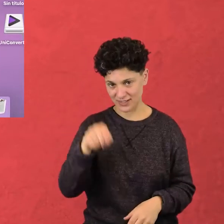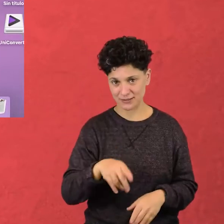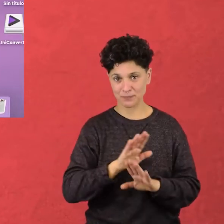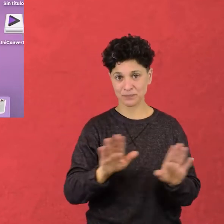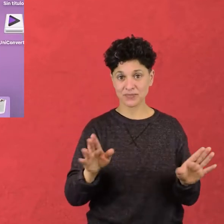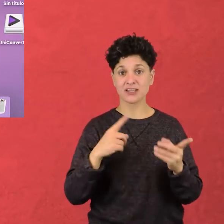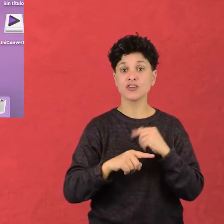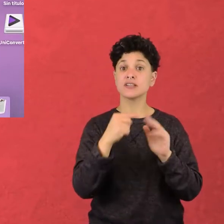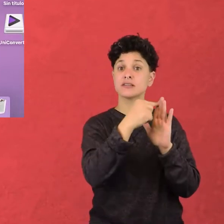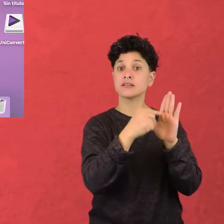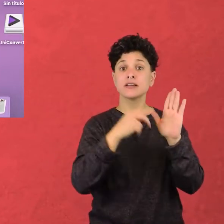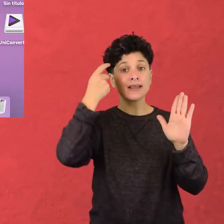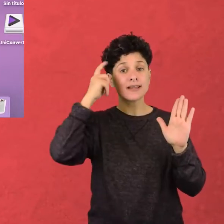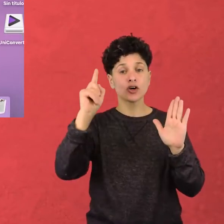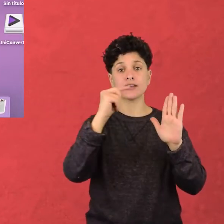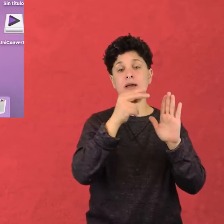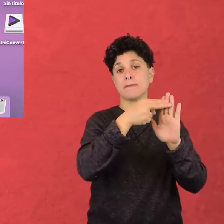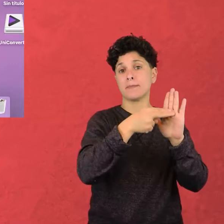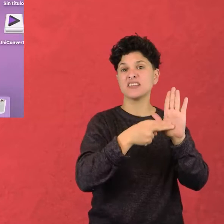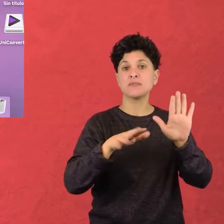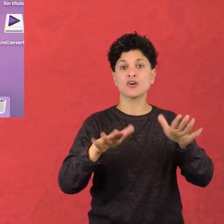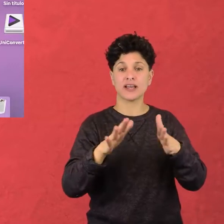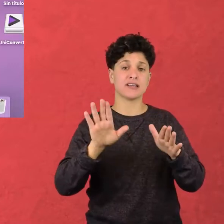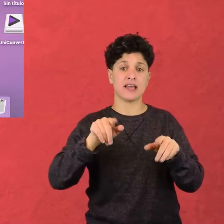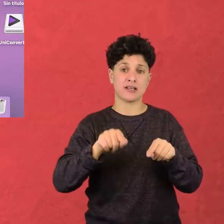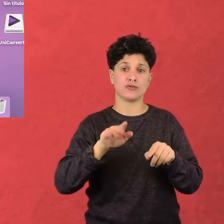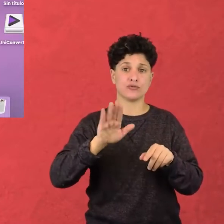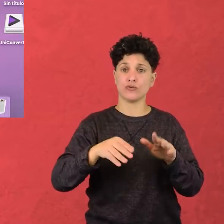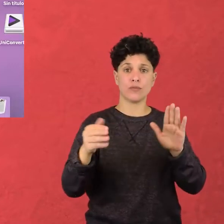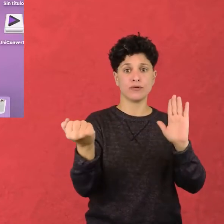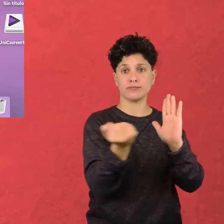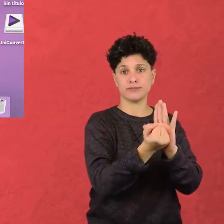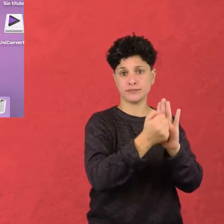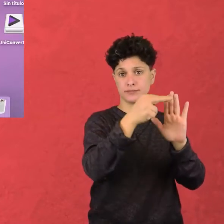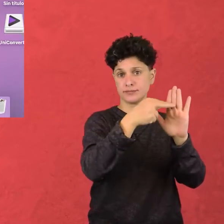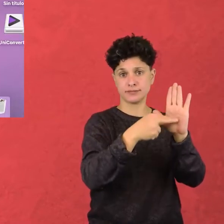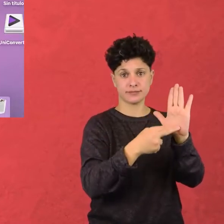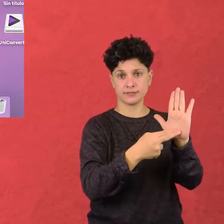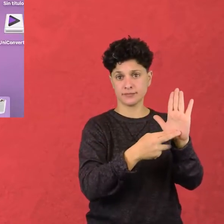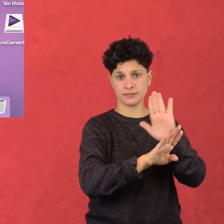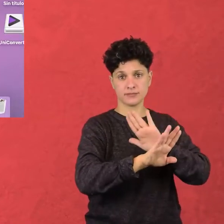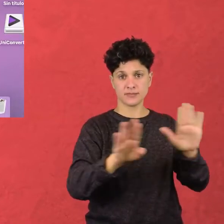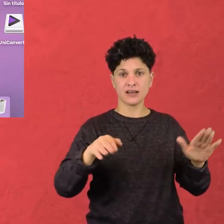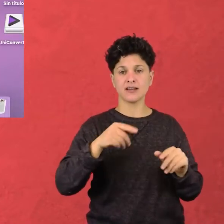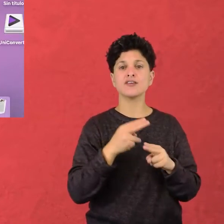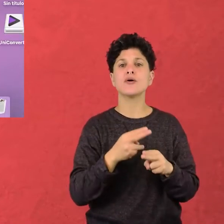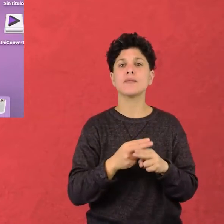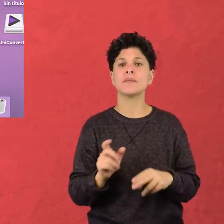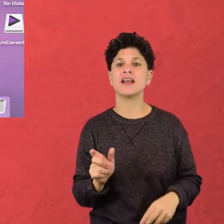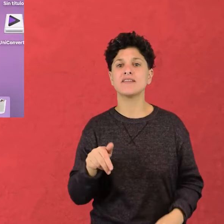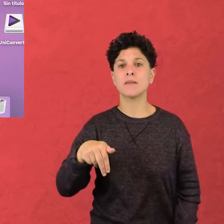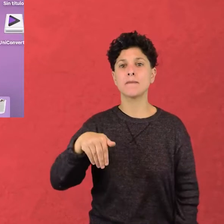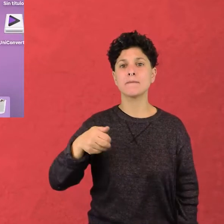principio? Es una máxima, lo acabamos de leer hace un ratito, que nombramos la palabra